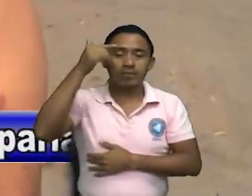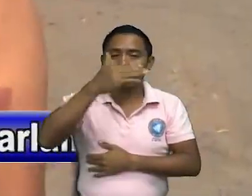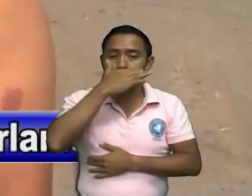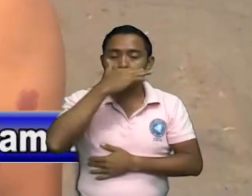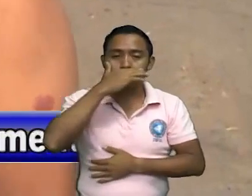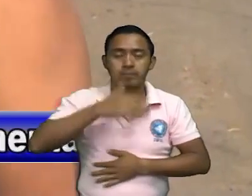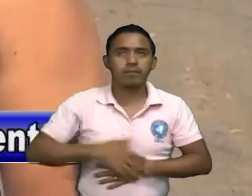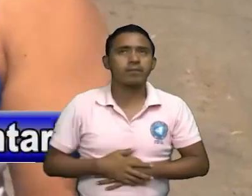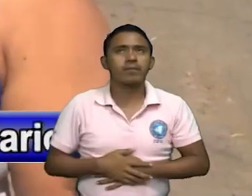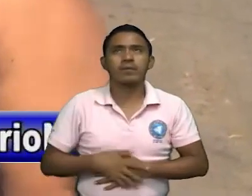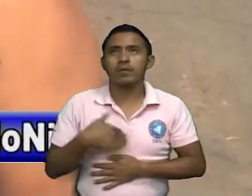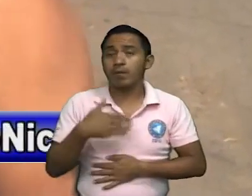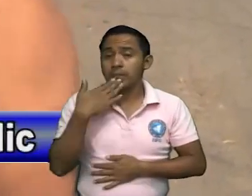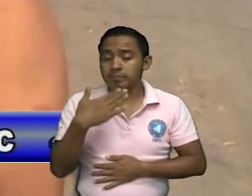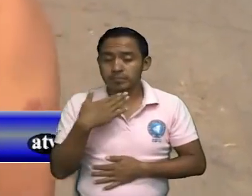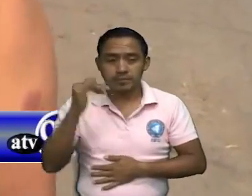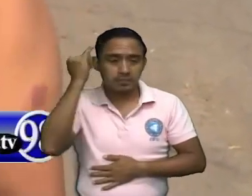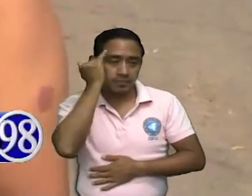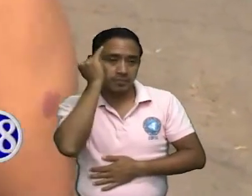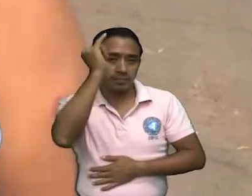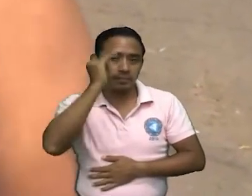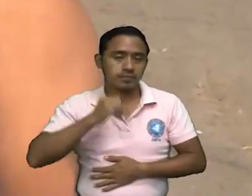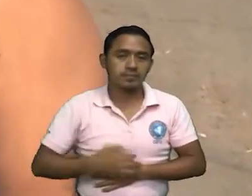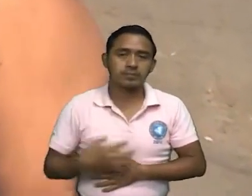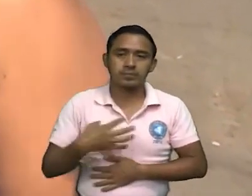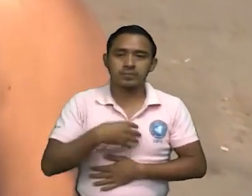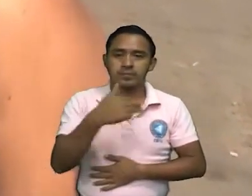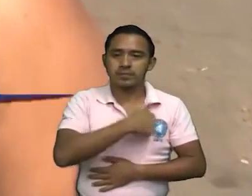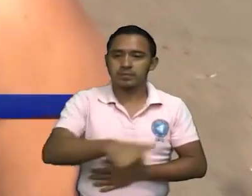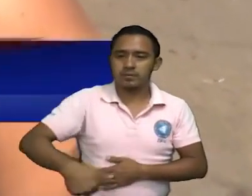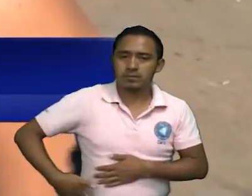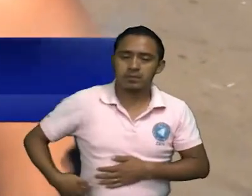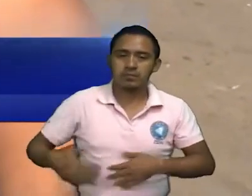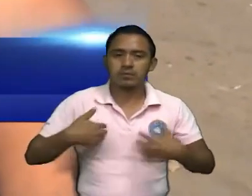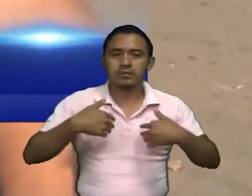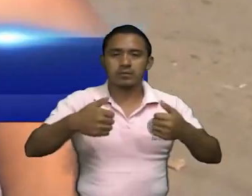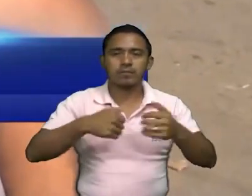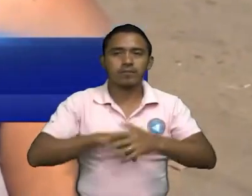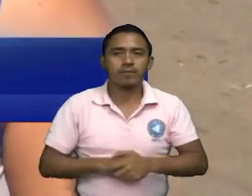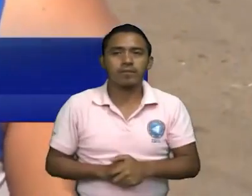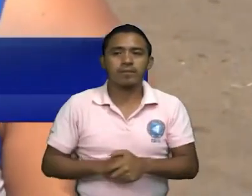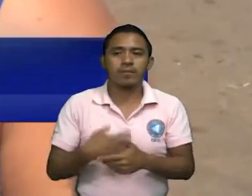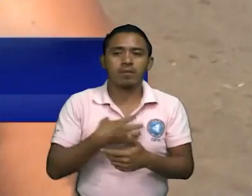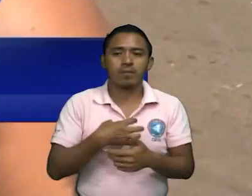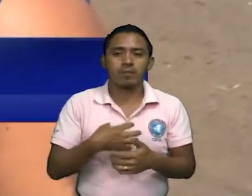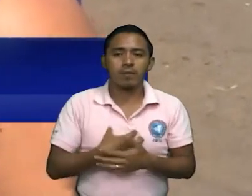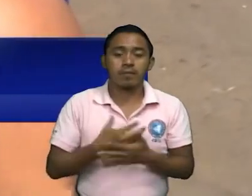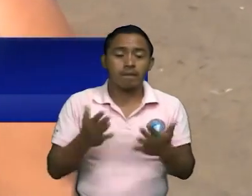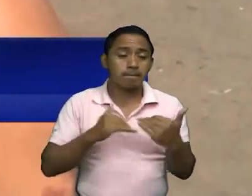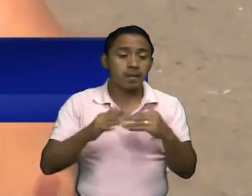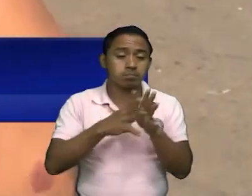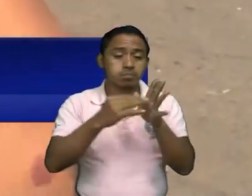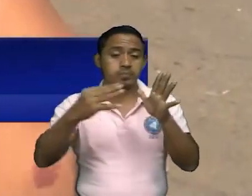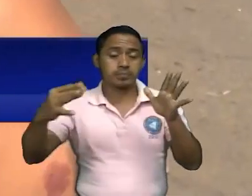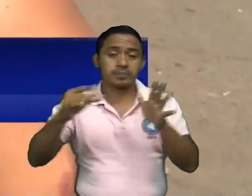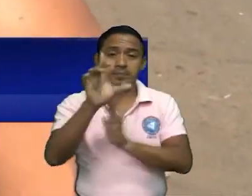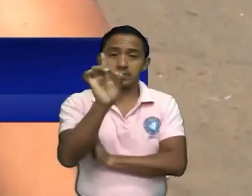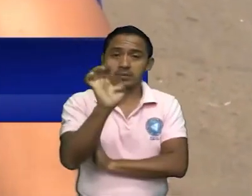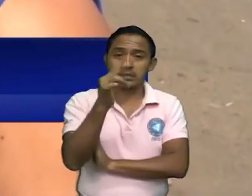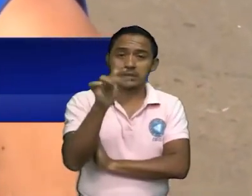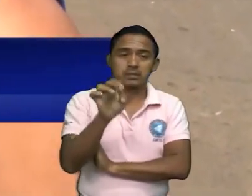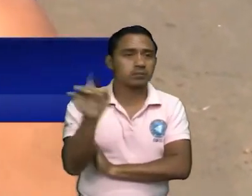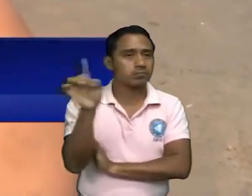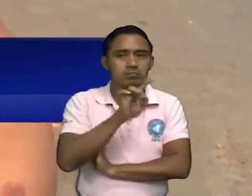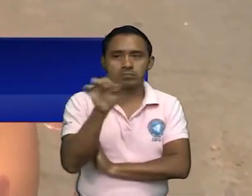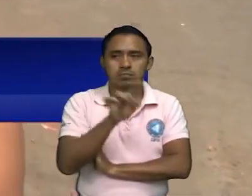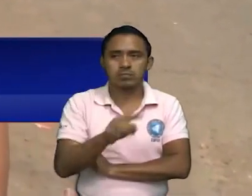una buena iniciativa por parte del gobierno y del Ministerio de Salud por su preocupación de que no se extienda más la epidemia del dengue. Entonces